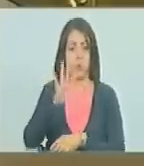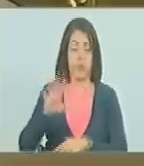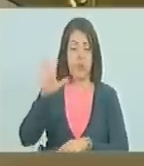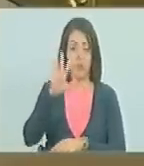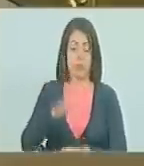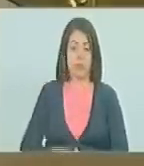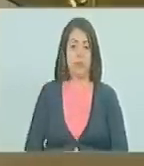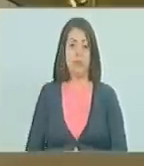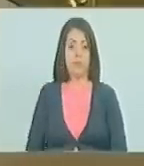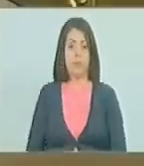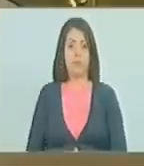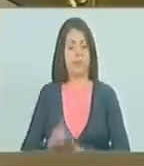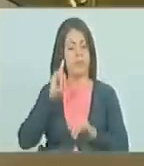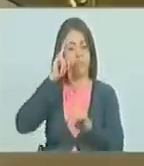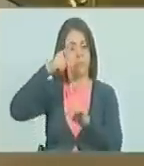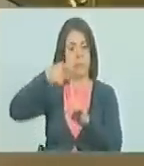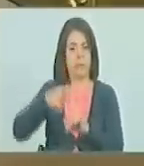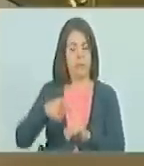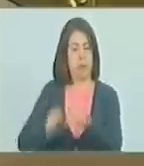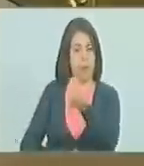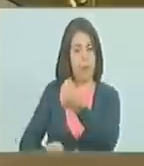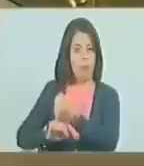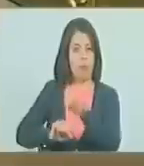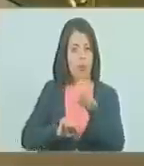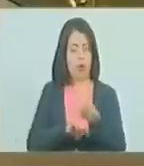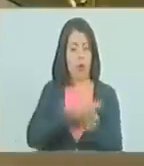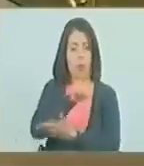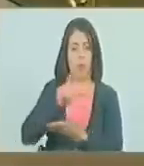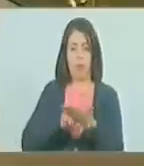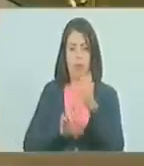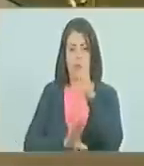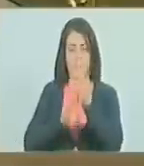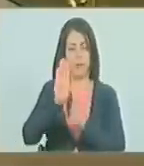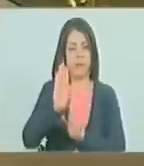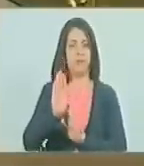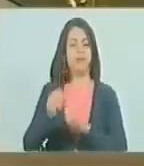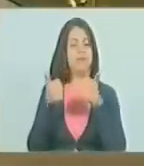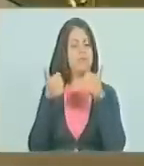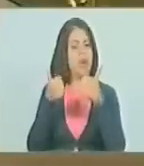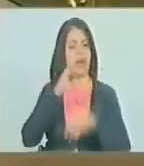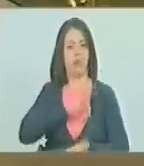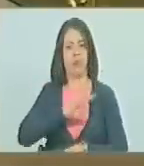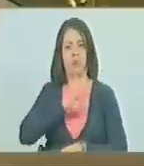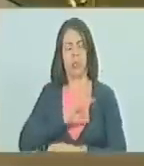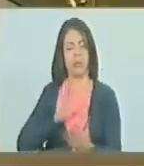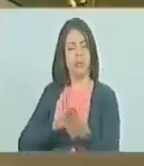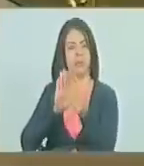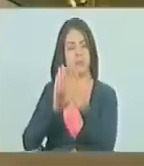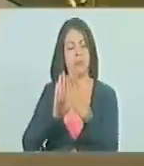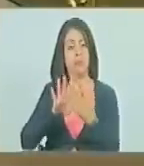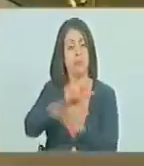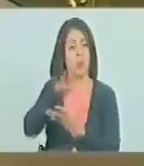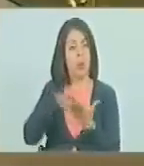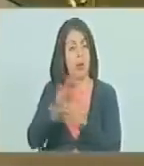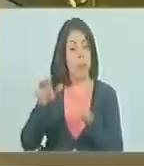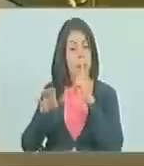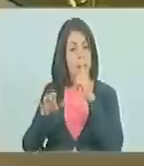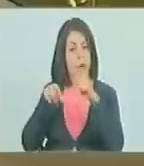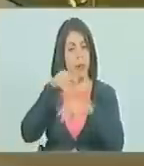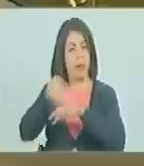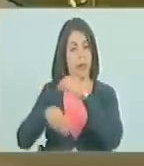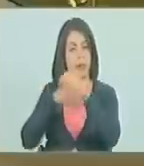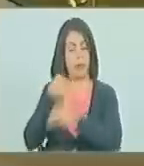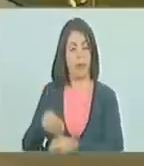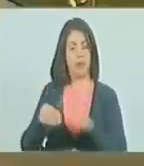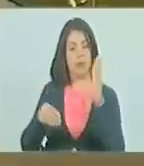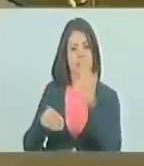venezolano, destinado a favorecer el pleno desarrollo y bienestar social frente al impacto negativo que ocasiona